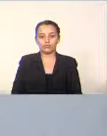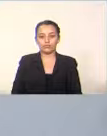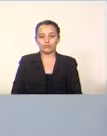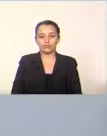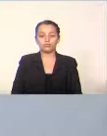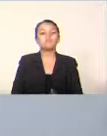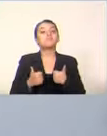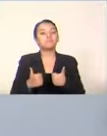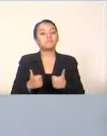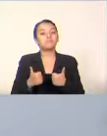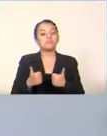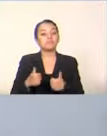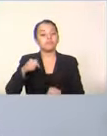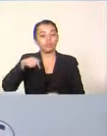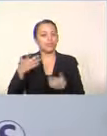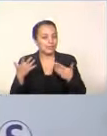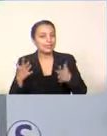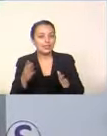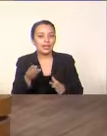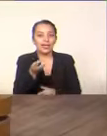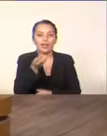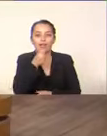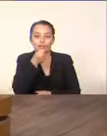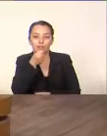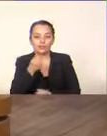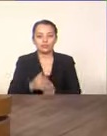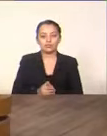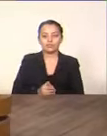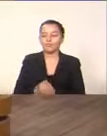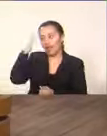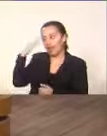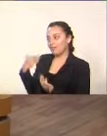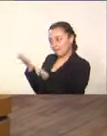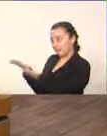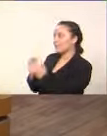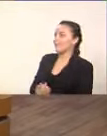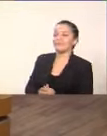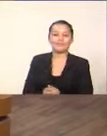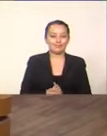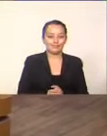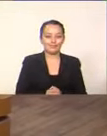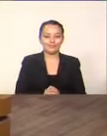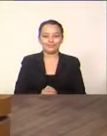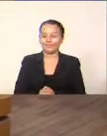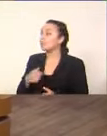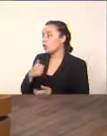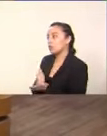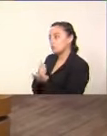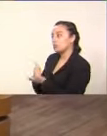Muy bien, entonces ahora sí ya tenemos los datos. Alejandra, otra vez, es todo tuyo. Te voy a ayudar para que no digas que yo soy muy malo,